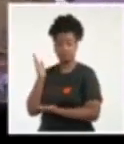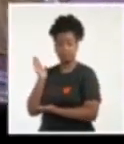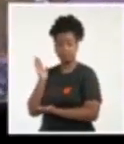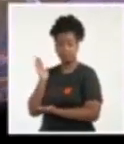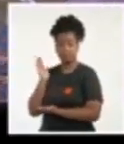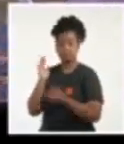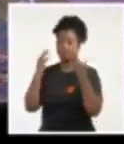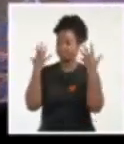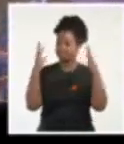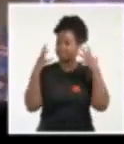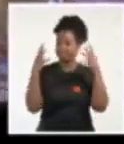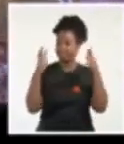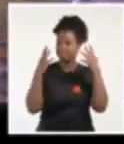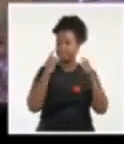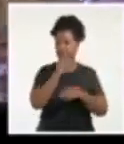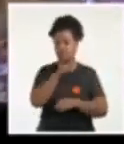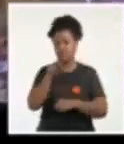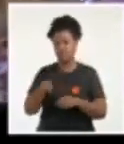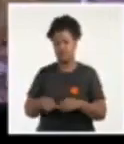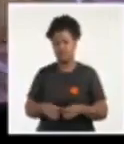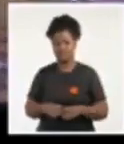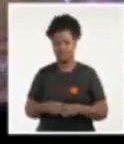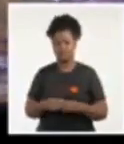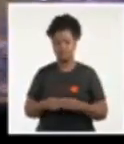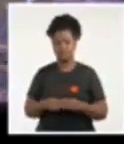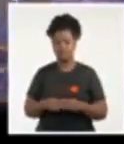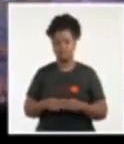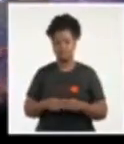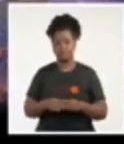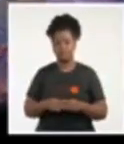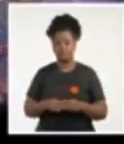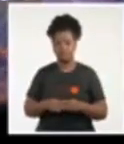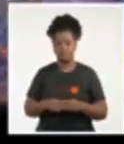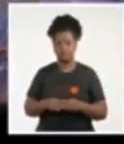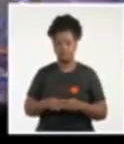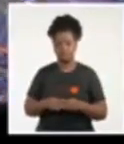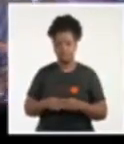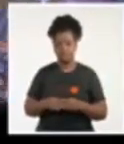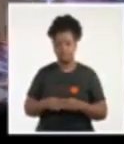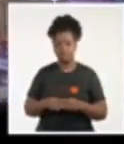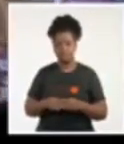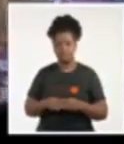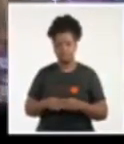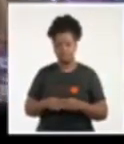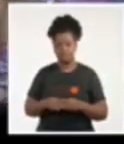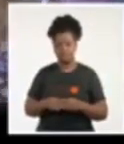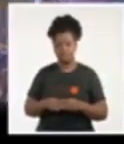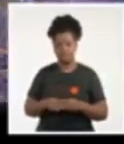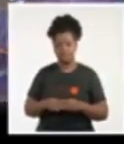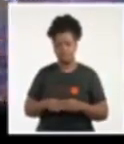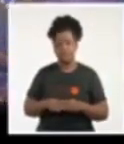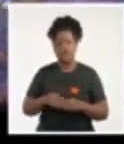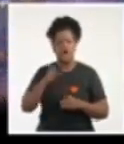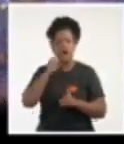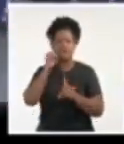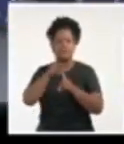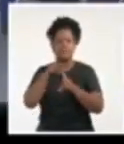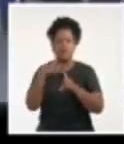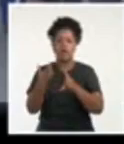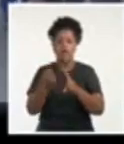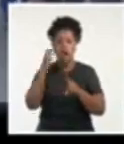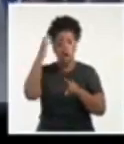también en todo este montaje. Y con todo este montaje entonces quieren fracturar y separar pueblo, Estado, de gobierno, de